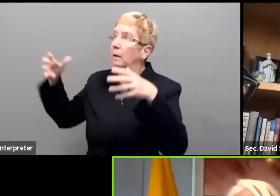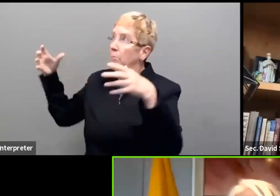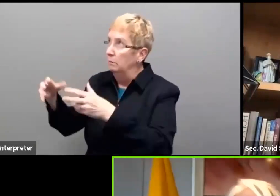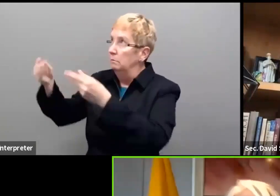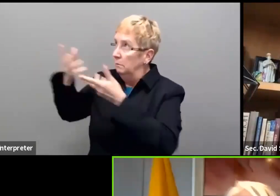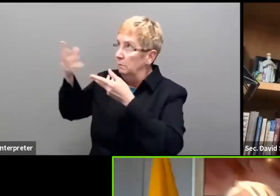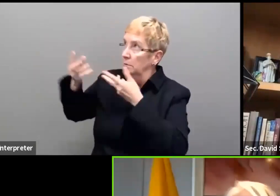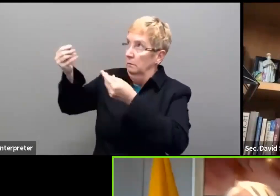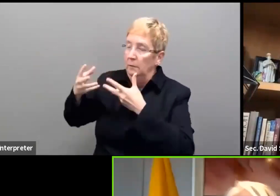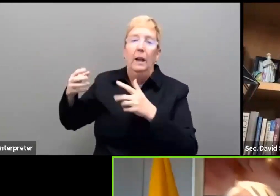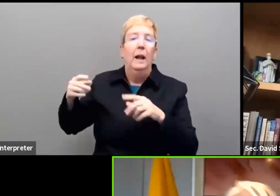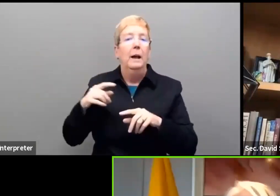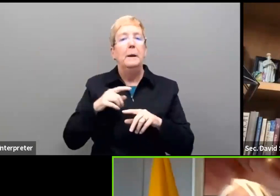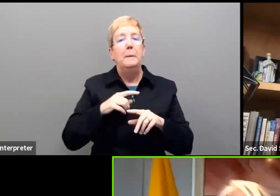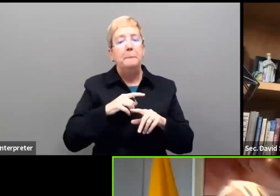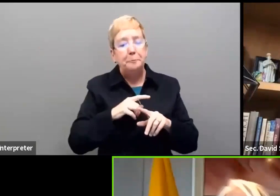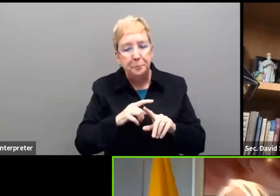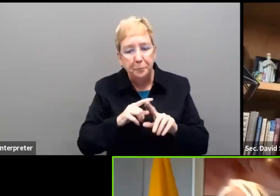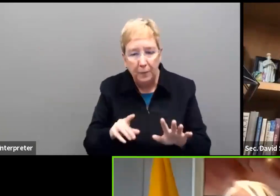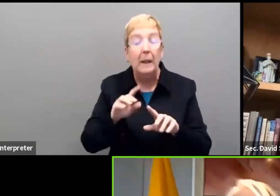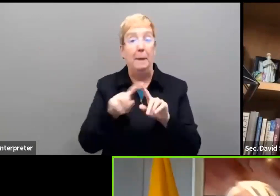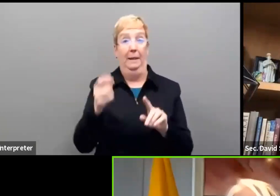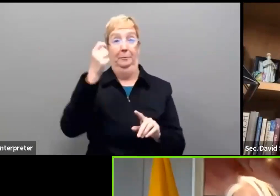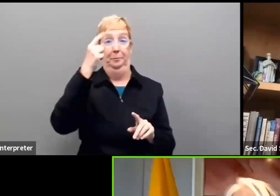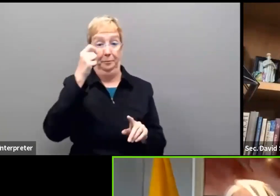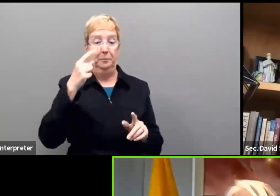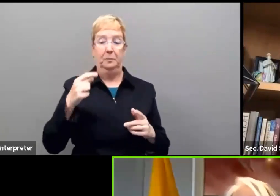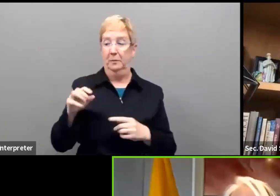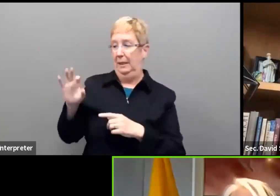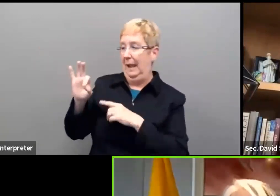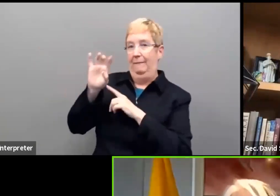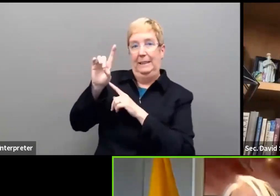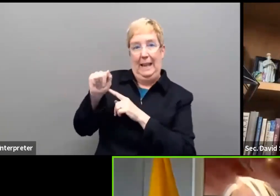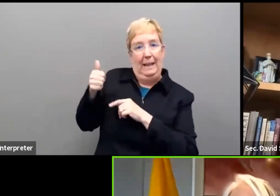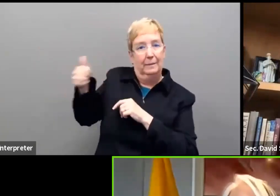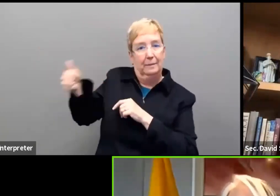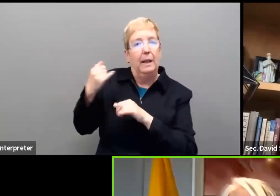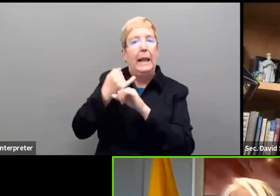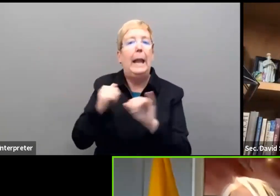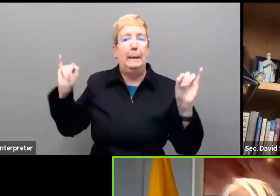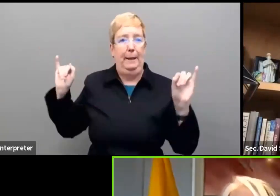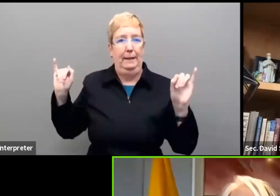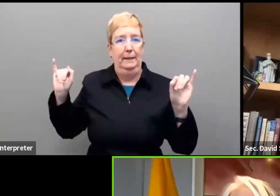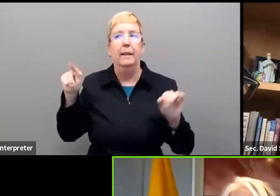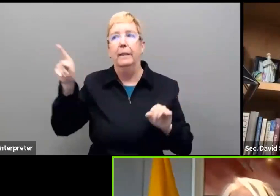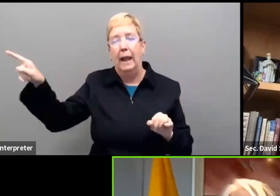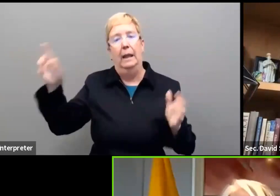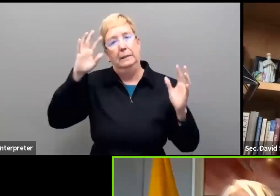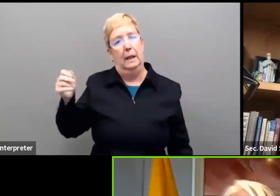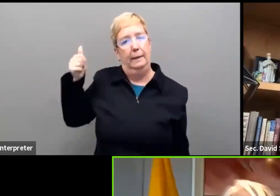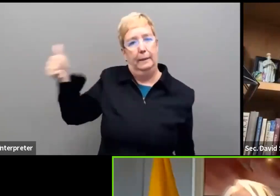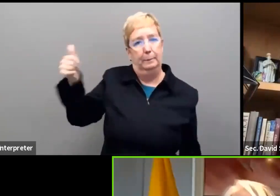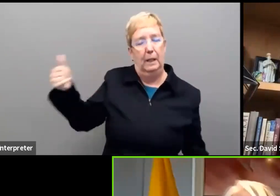CDC, a veces representantes del FDA. Ellos nos dan actualizaciones sobre su recolección de